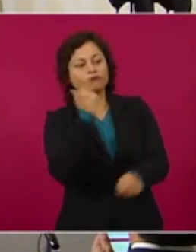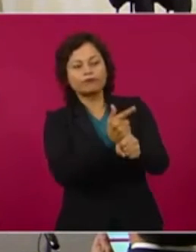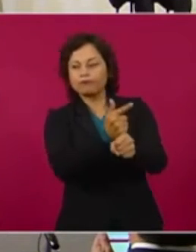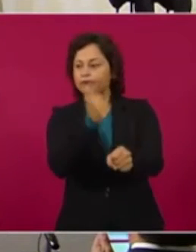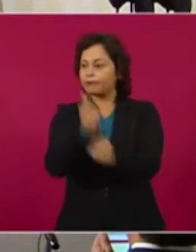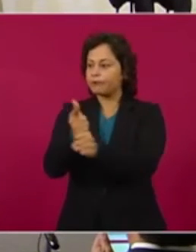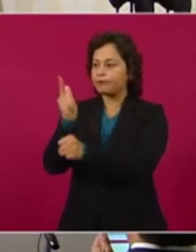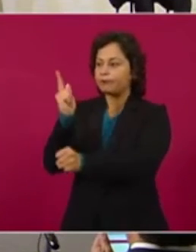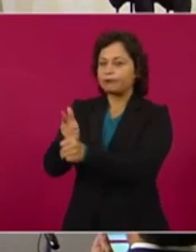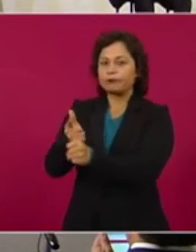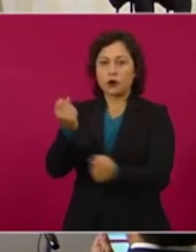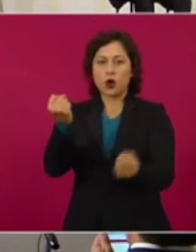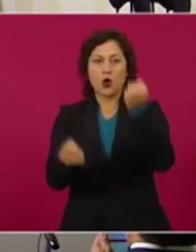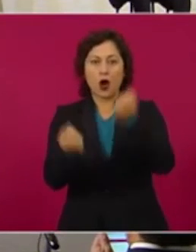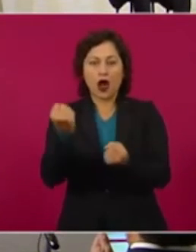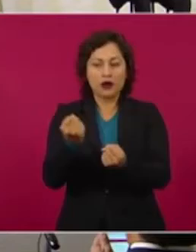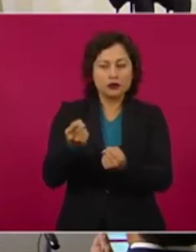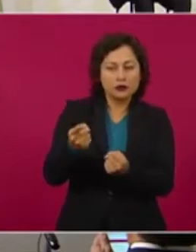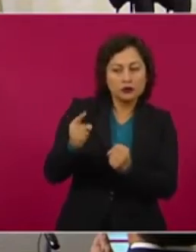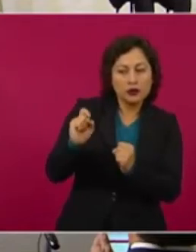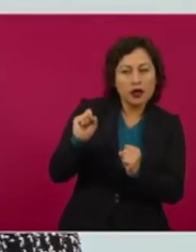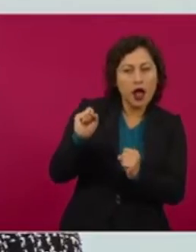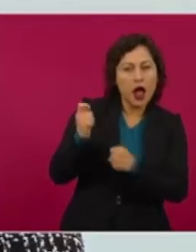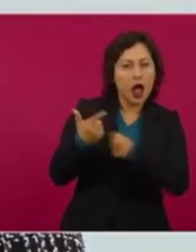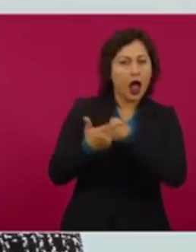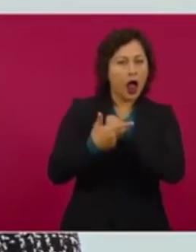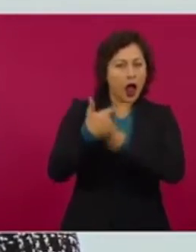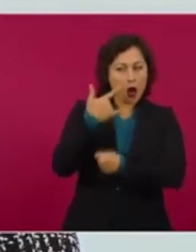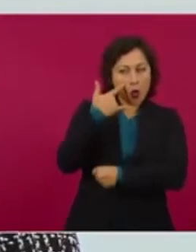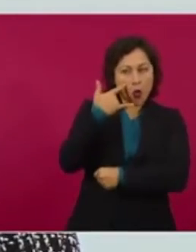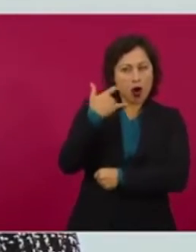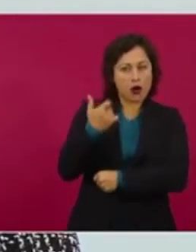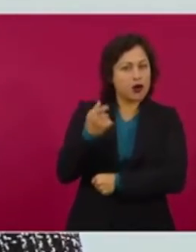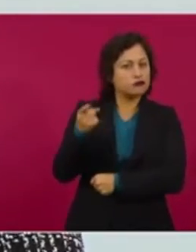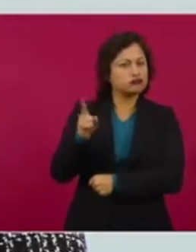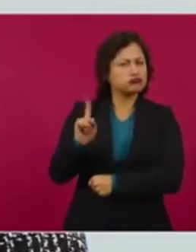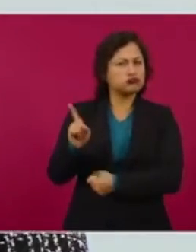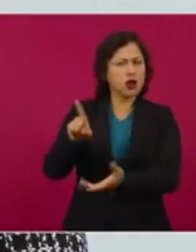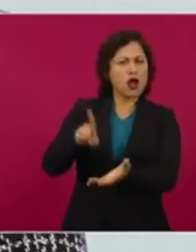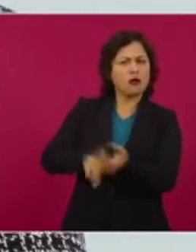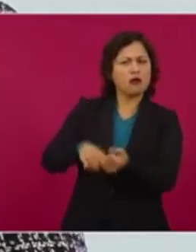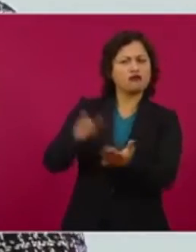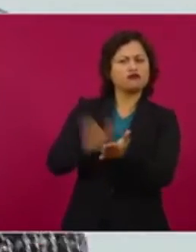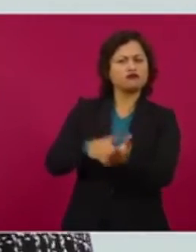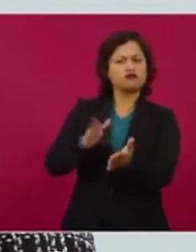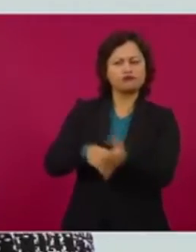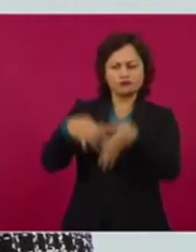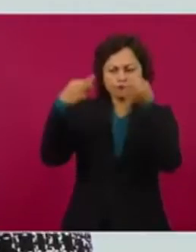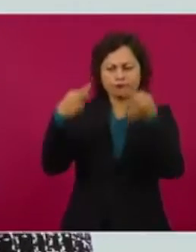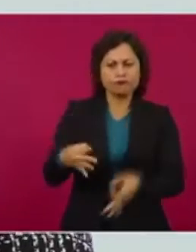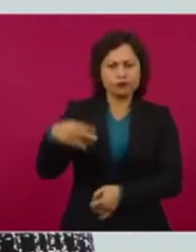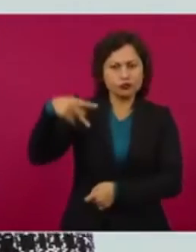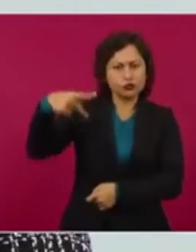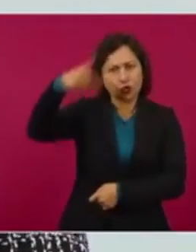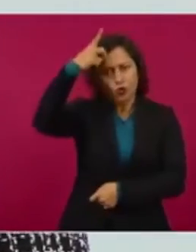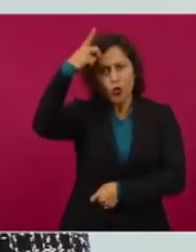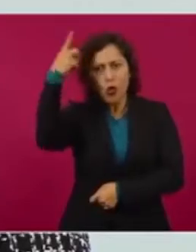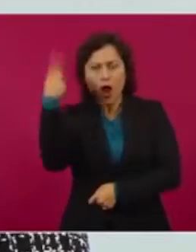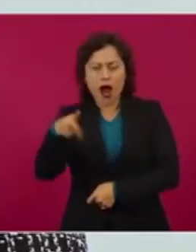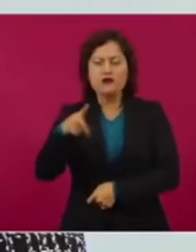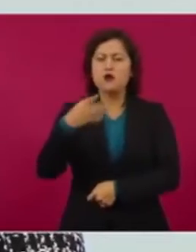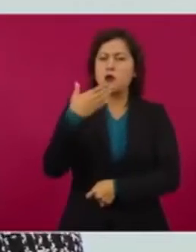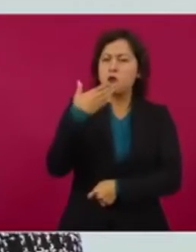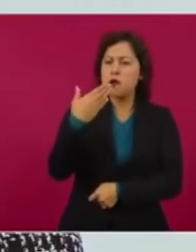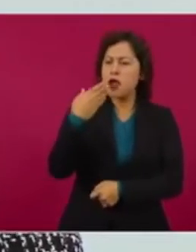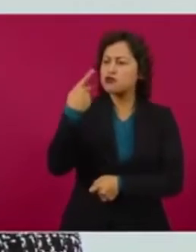el propietario con rostro, nombre y domicilio, como ya ocurre con todos los